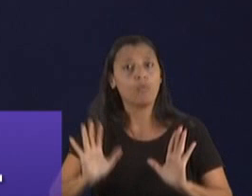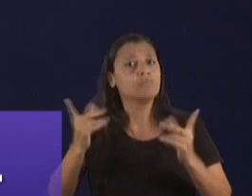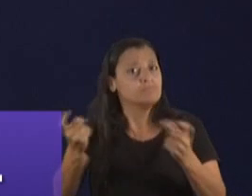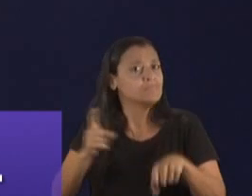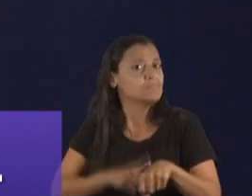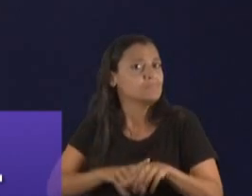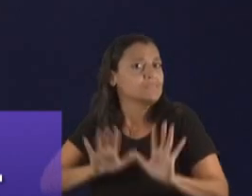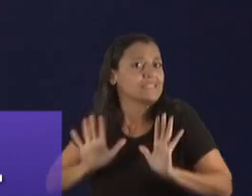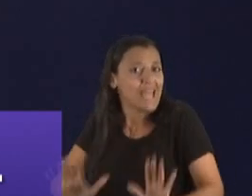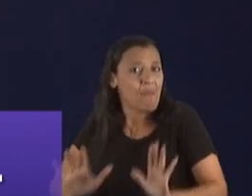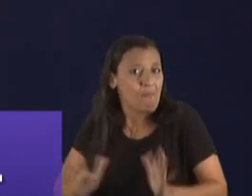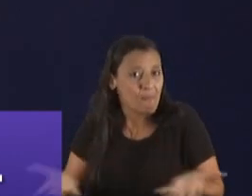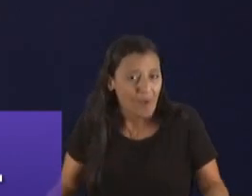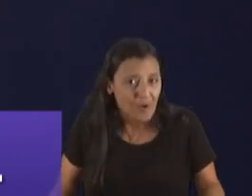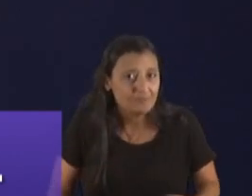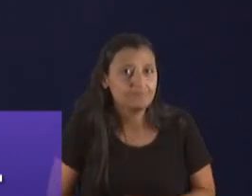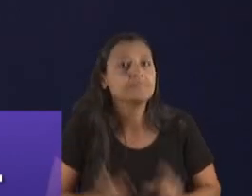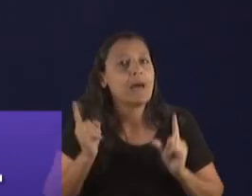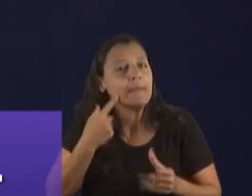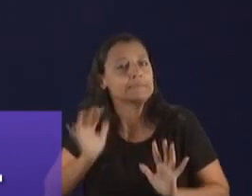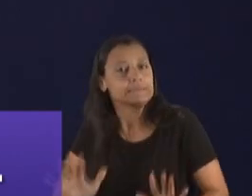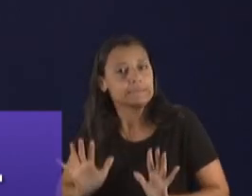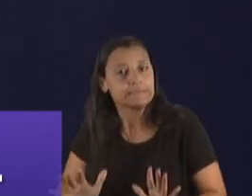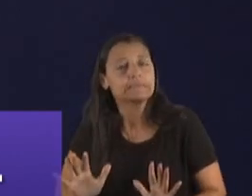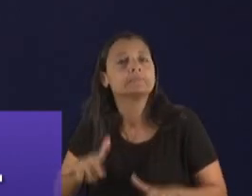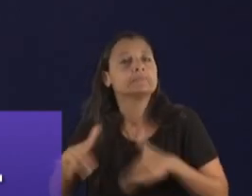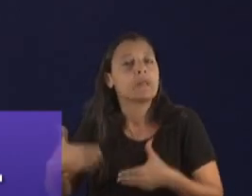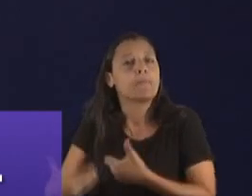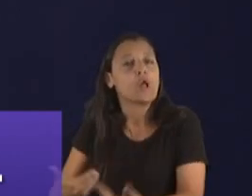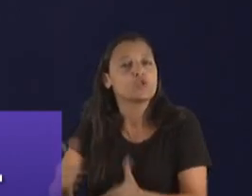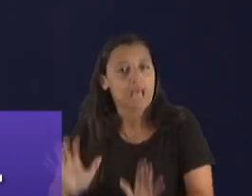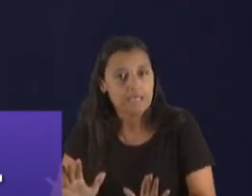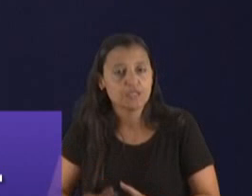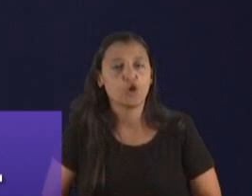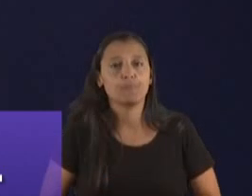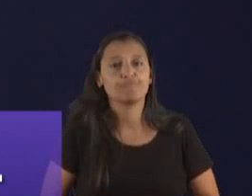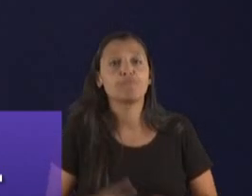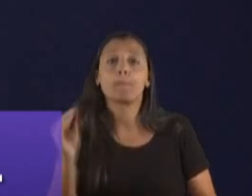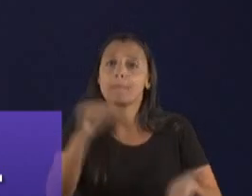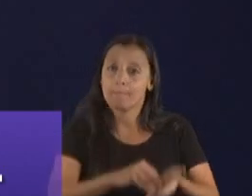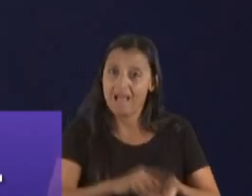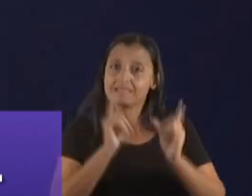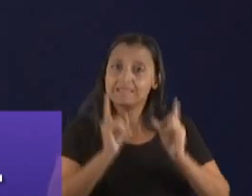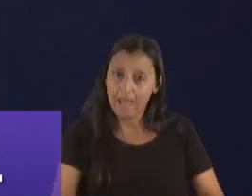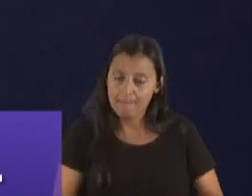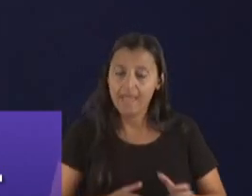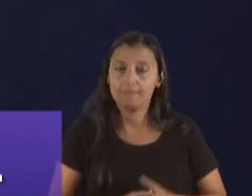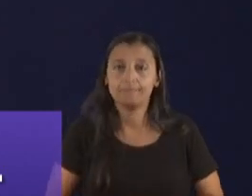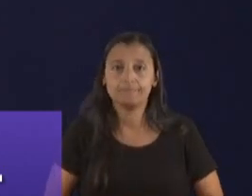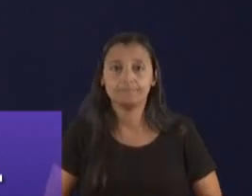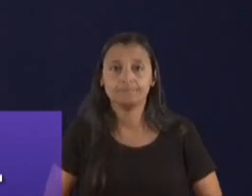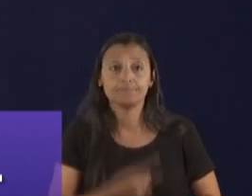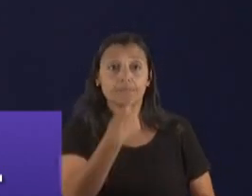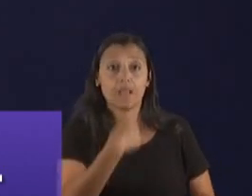y cierto cuidado. Además, una aclaración que la hice, pero